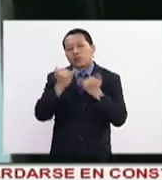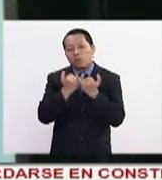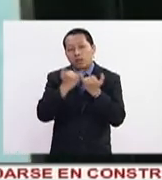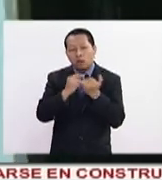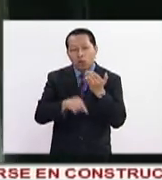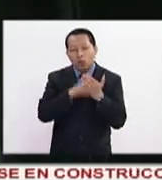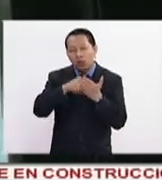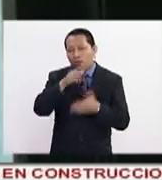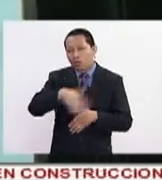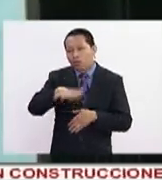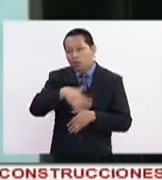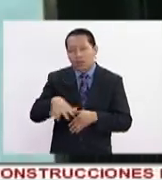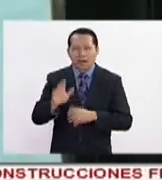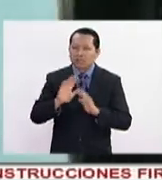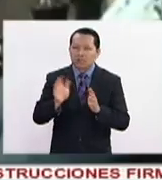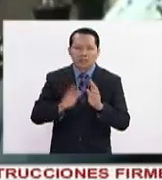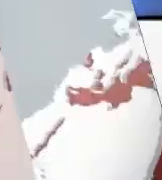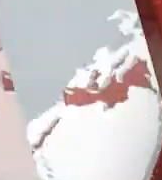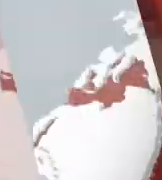zona de búsqueda.